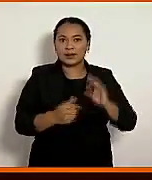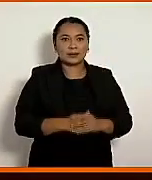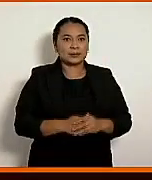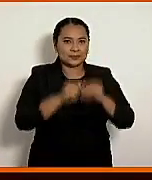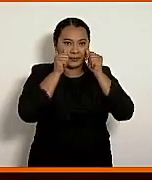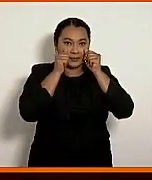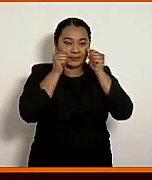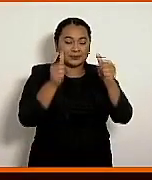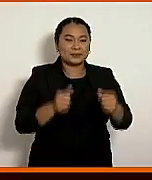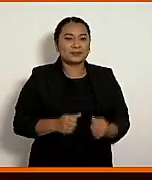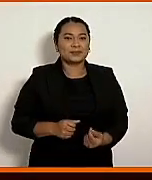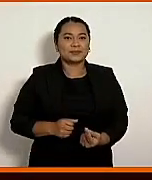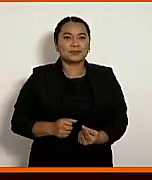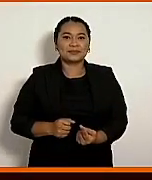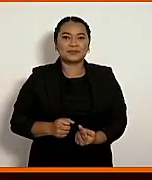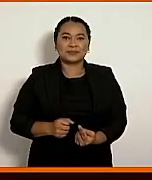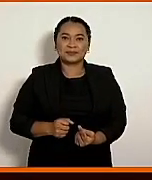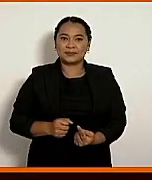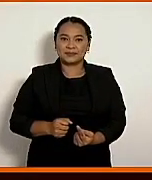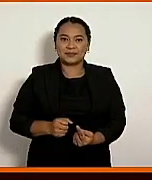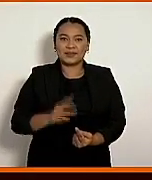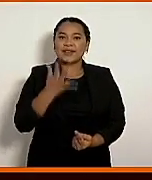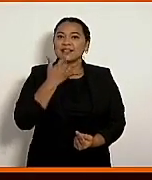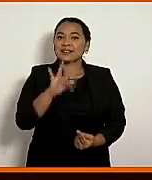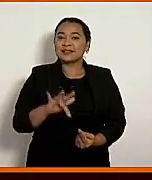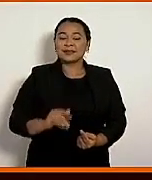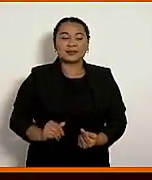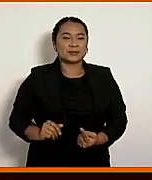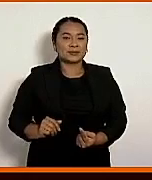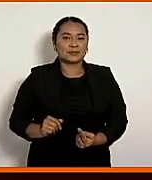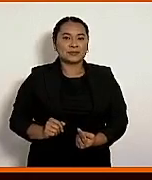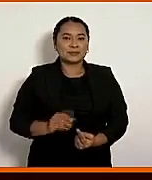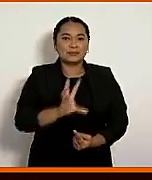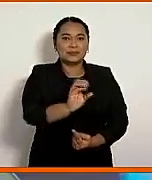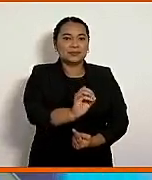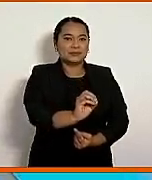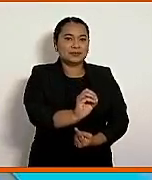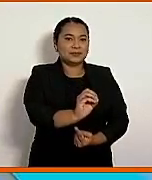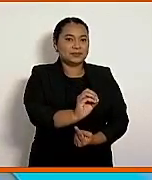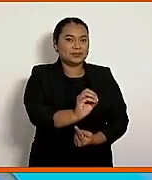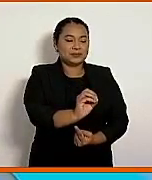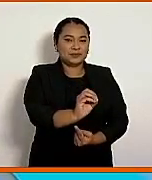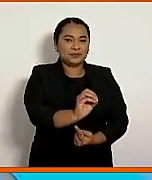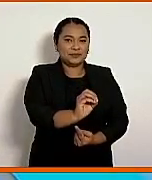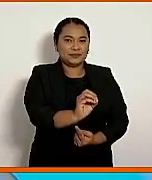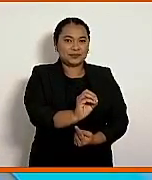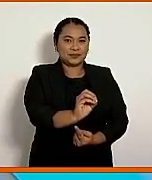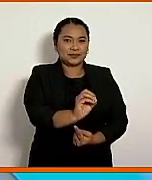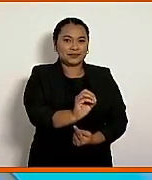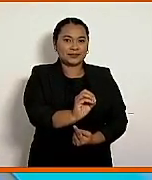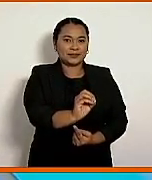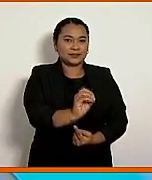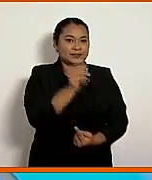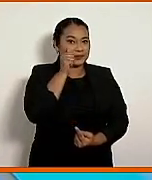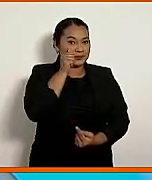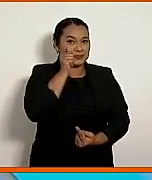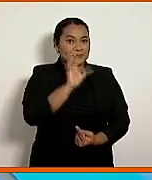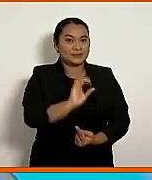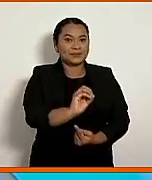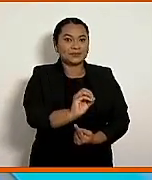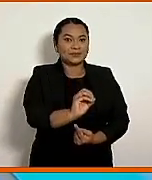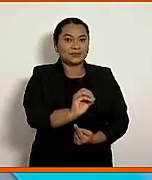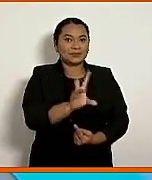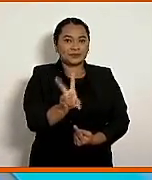conocer su primer dígito. Y este es suerte. El 0. Y este segundo dígito es, atento,